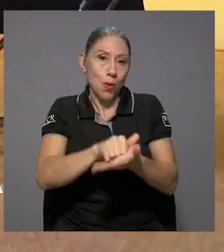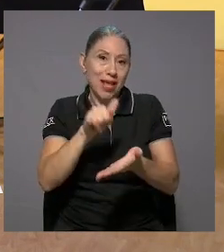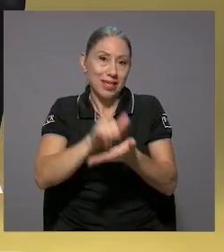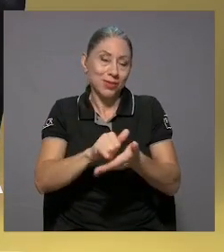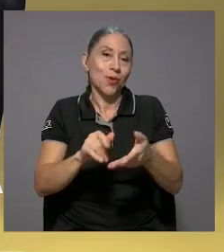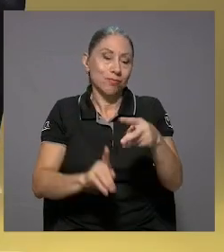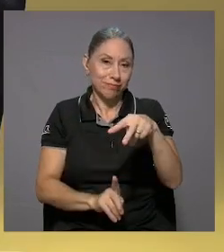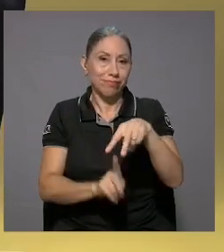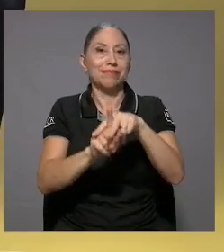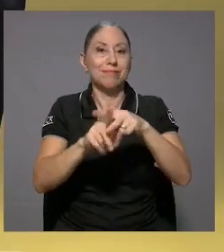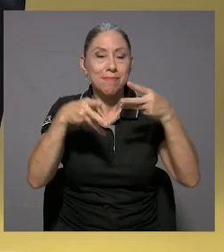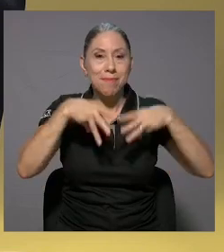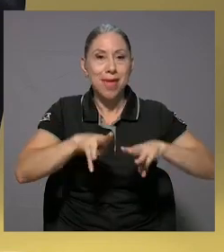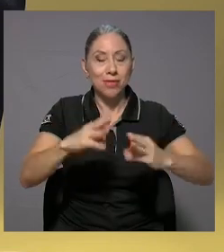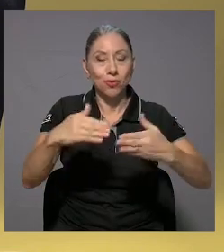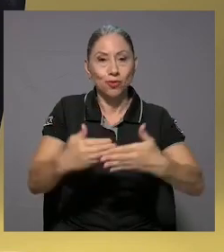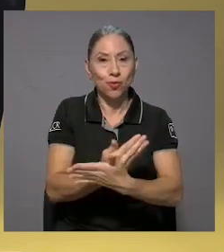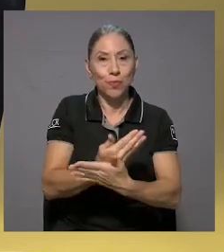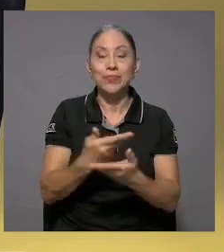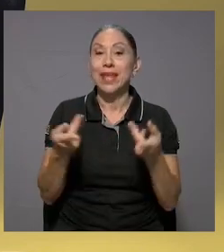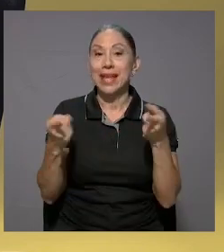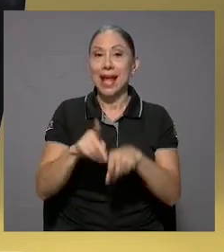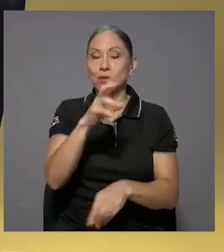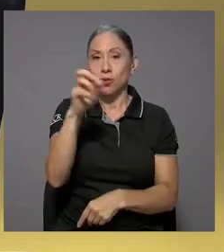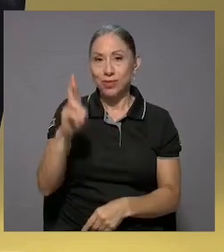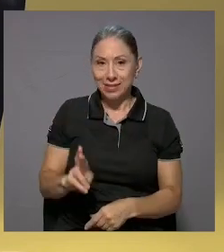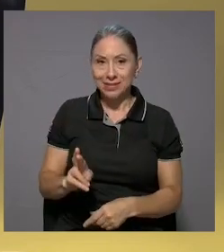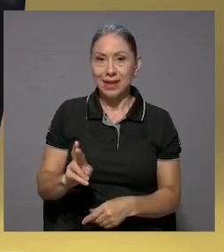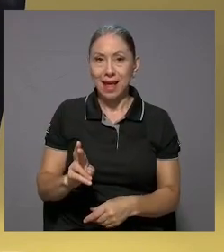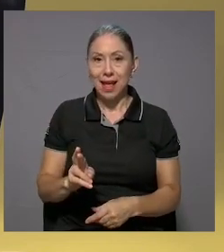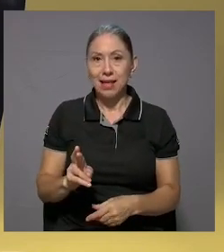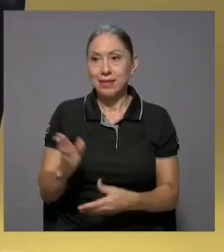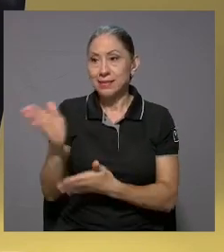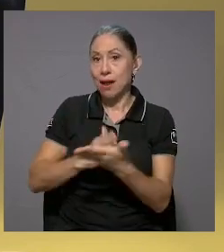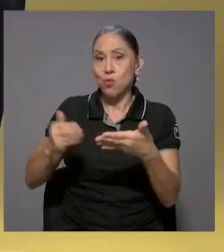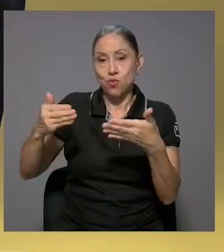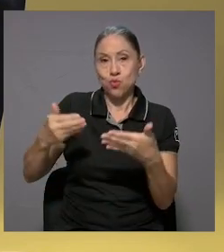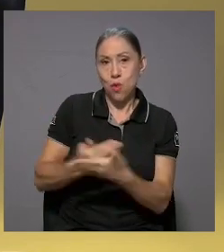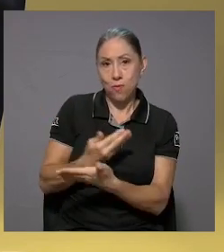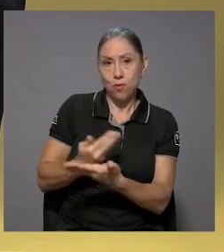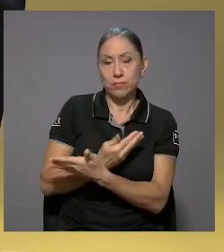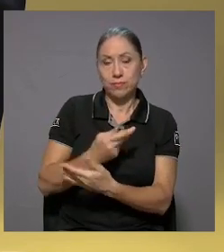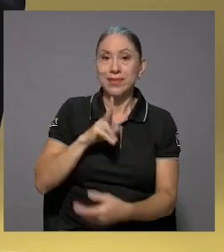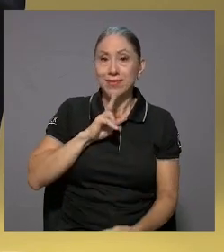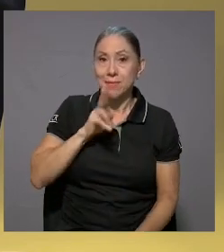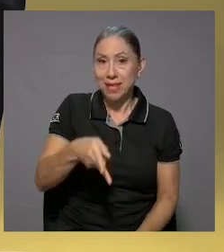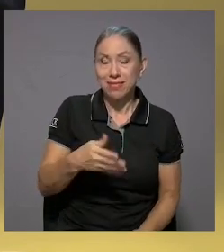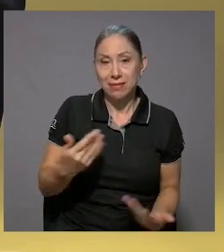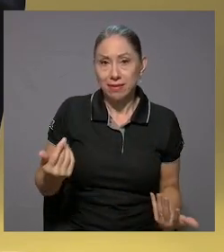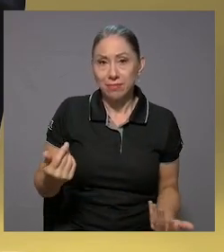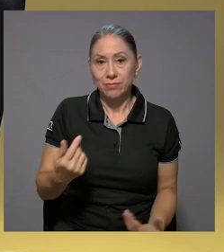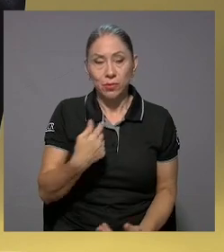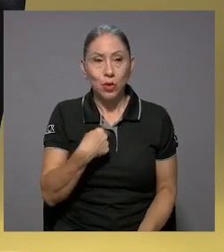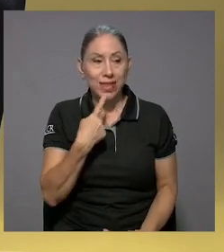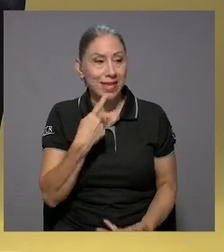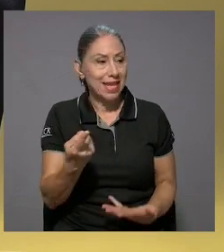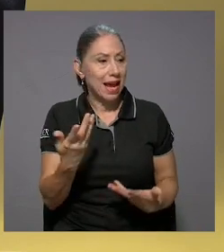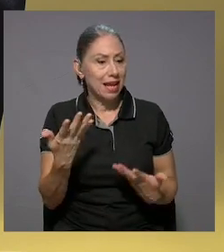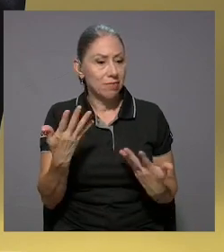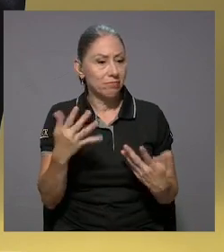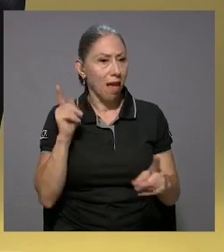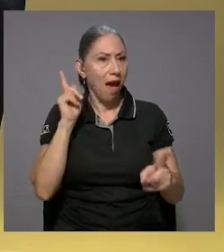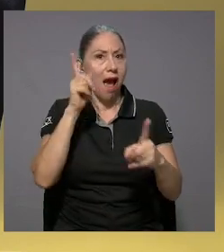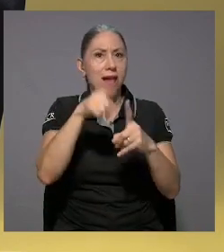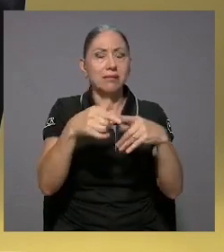que surgen estos métodos. En el caso de Costa Rica es muy nuevo, realmente diría